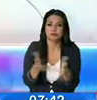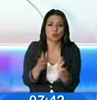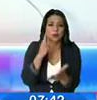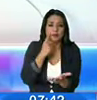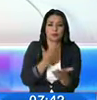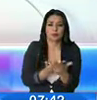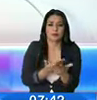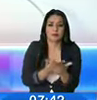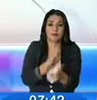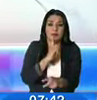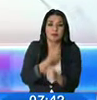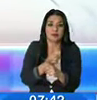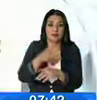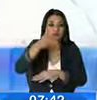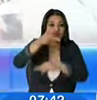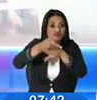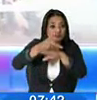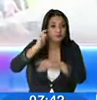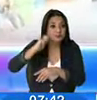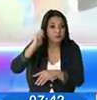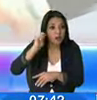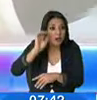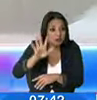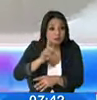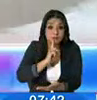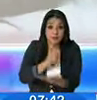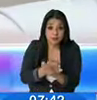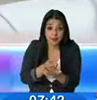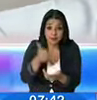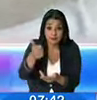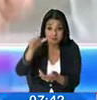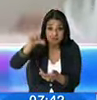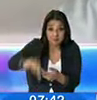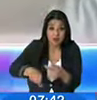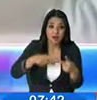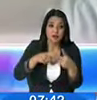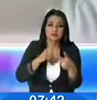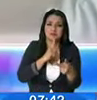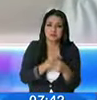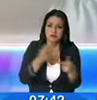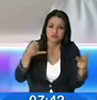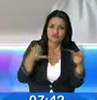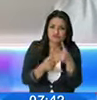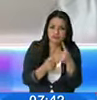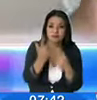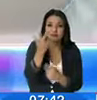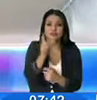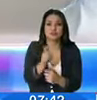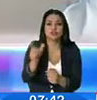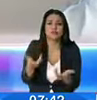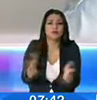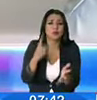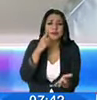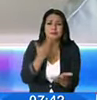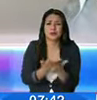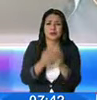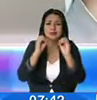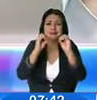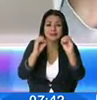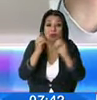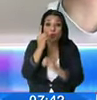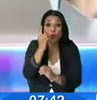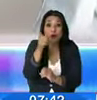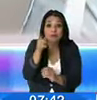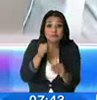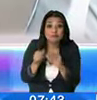sustento de una filmación porno, no hay sustento de que le han violado tres personas, no hay sustento ni de una